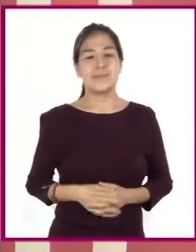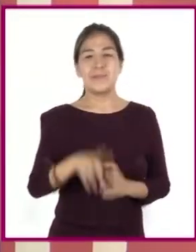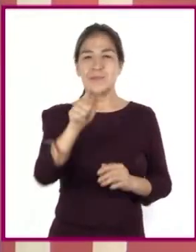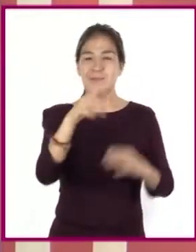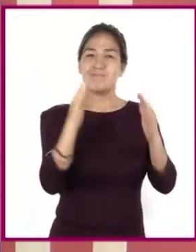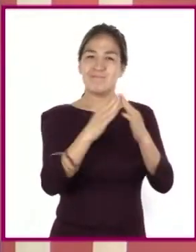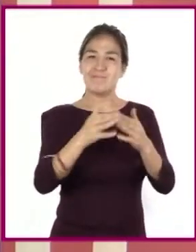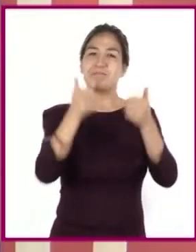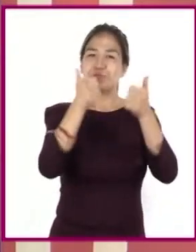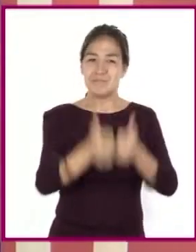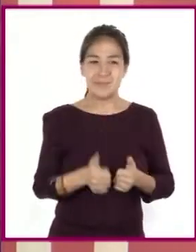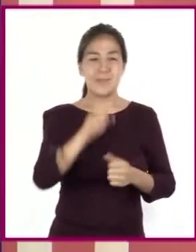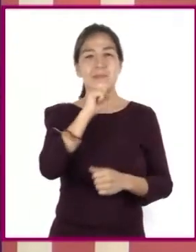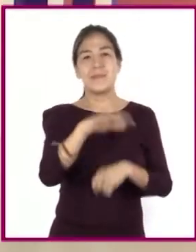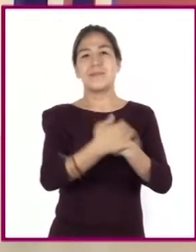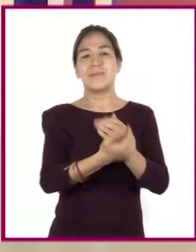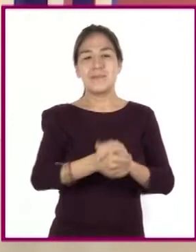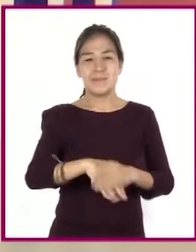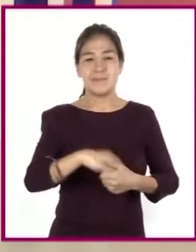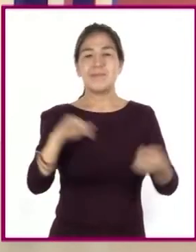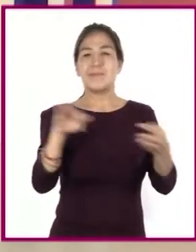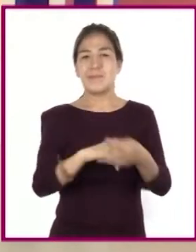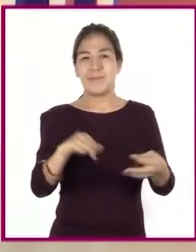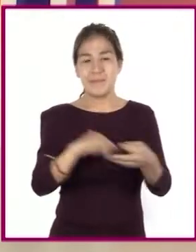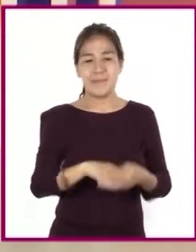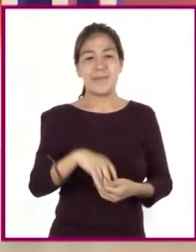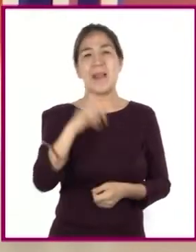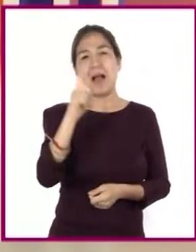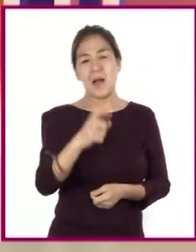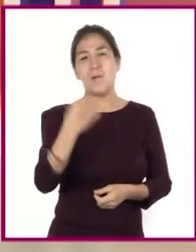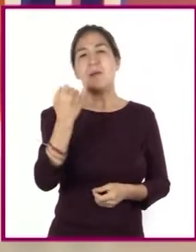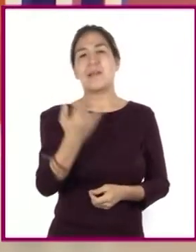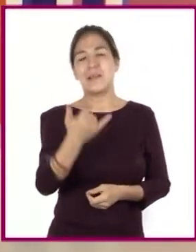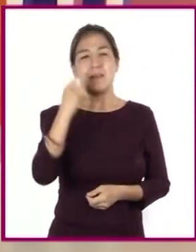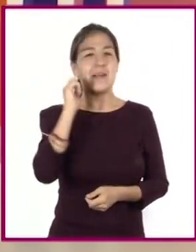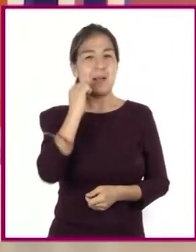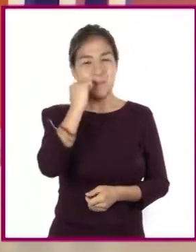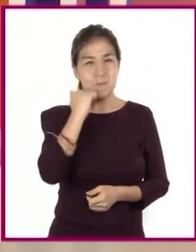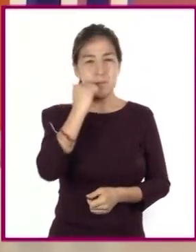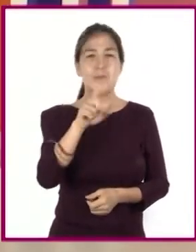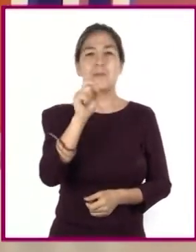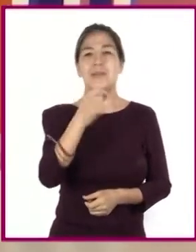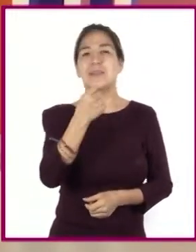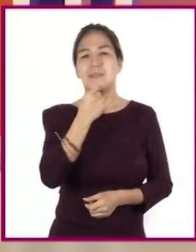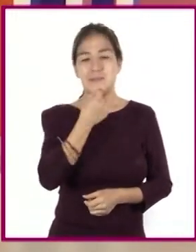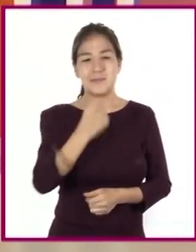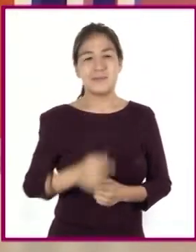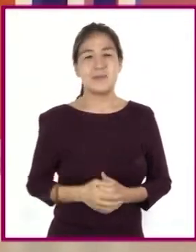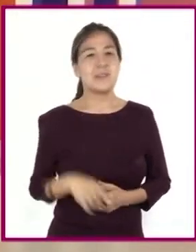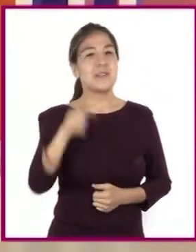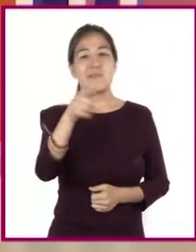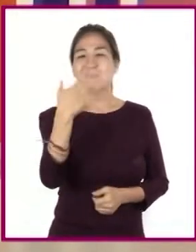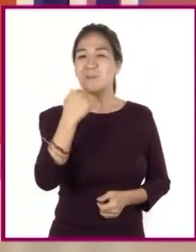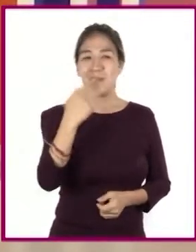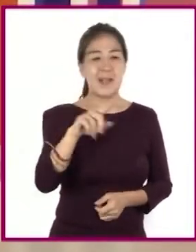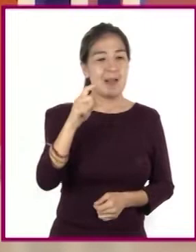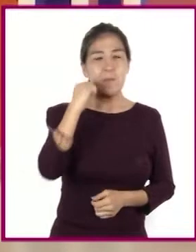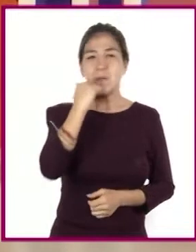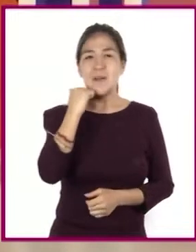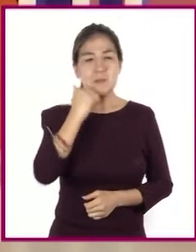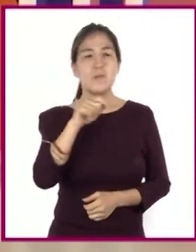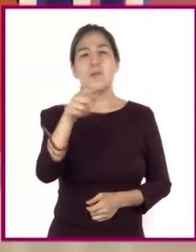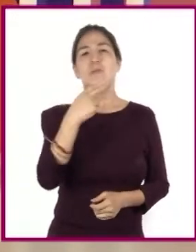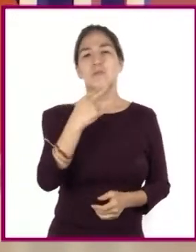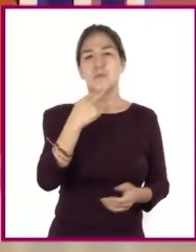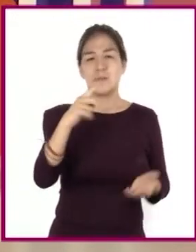posible y lávense las manos frecuentemente con suficiente jabón por al menos 20 segundos. Si no disponen de agua y jabón, utilicen